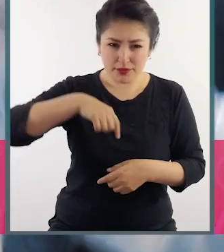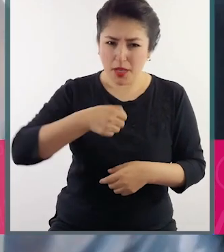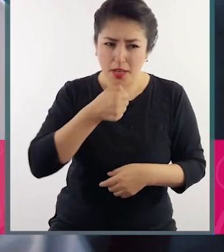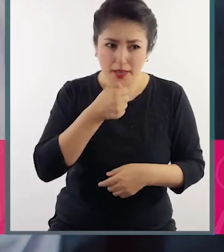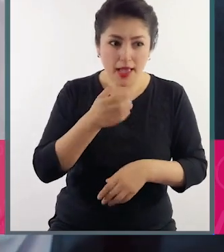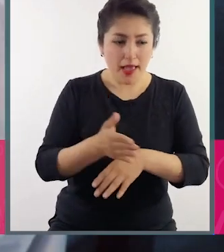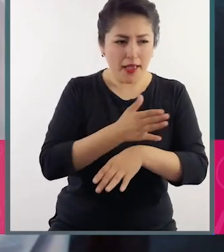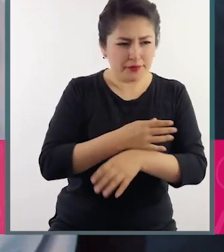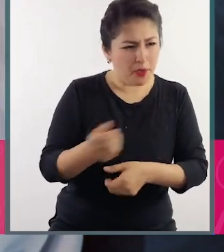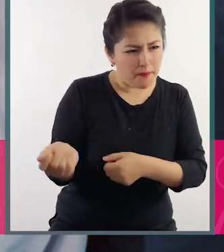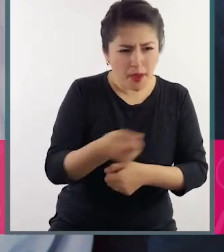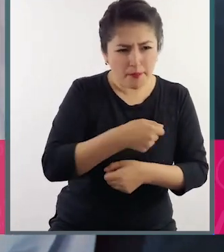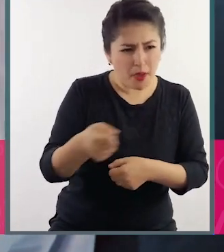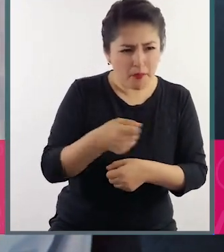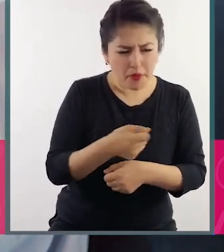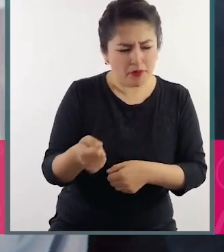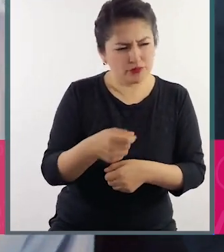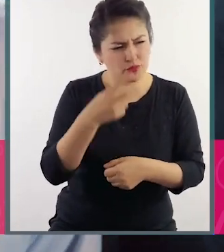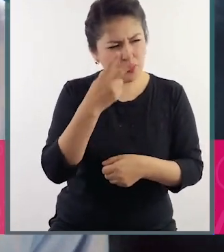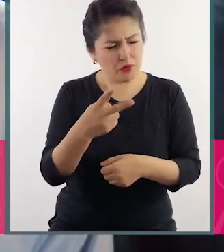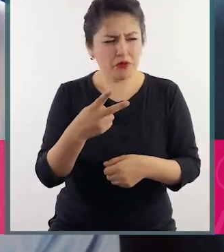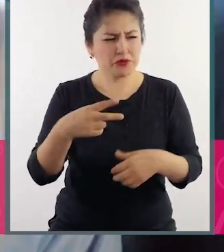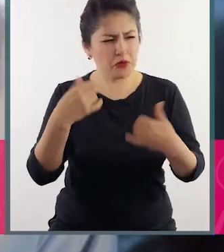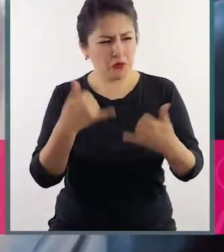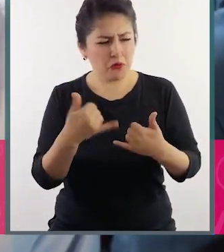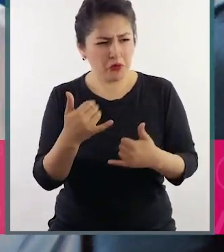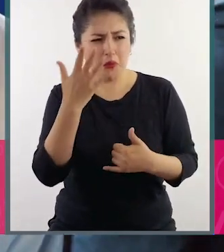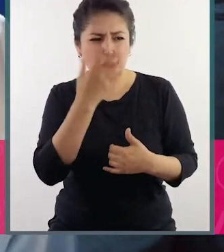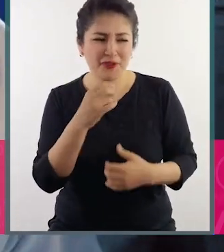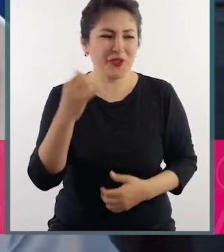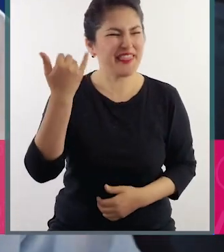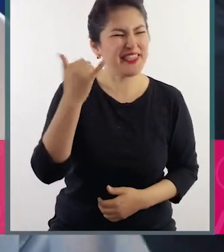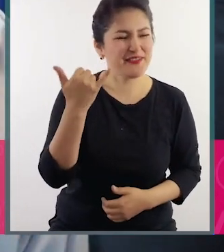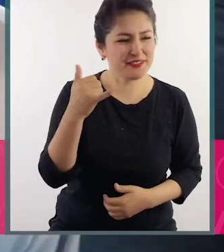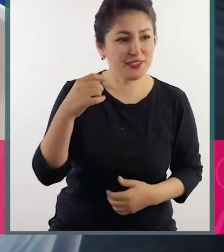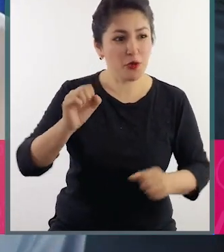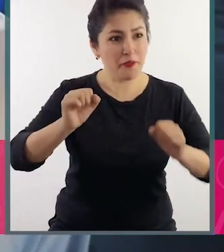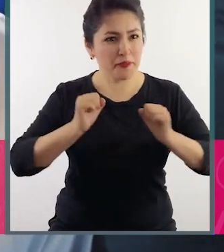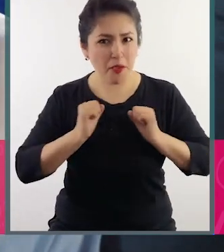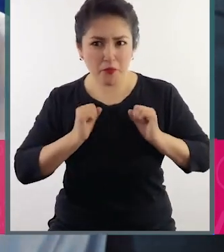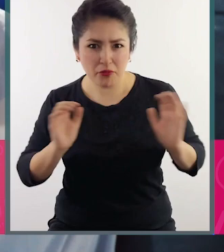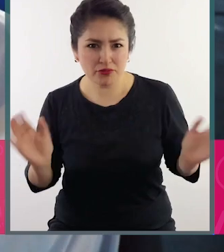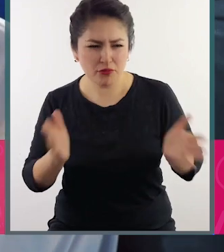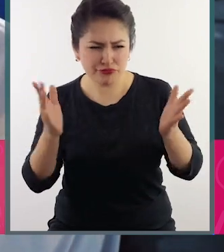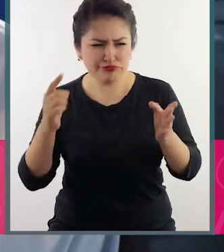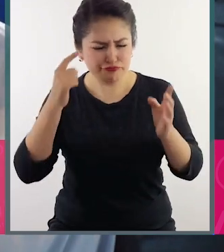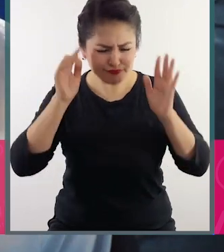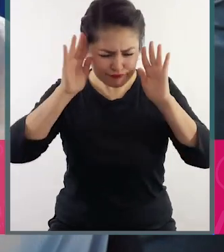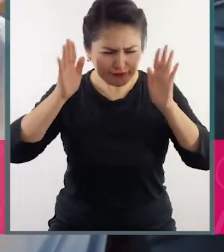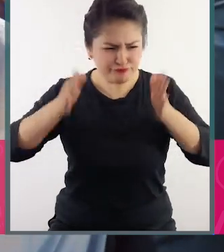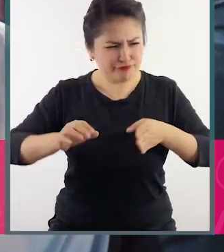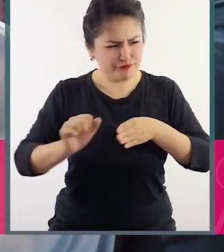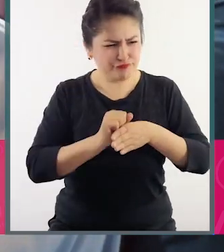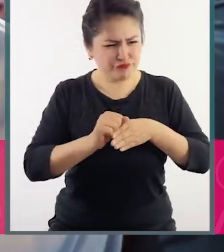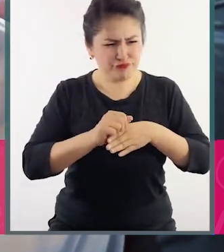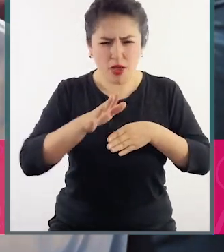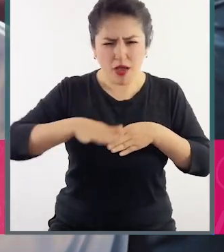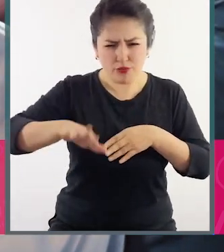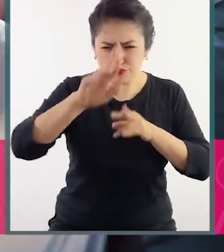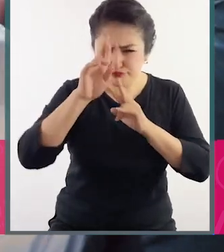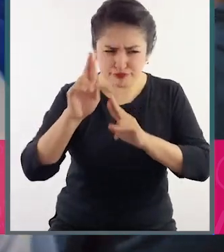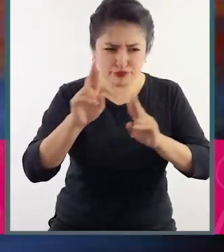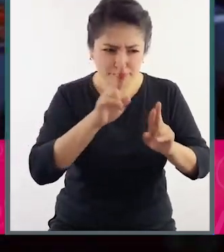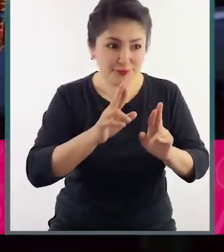Ercilio y con Miranda, y la verdad es que es un juego muy divertido. Fomenta el deporte, fomenta la disciplina, el respeto a